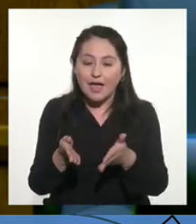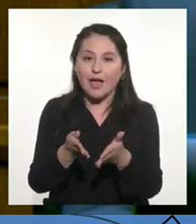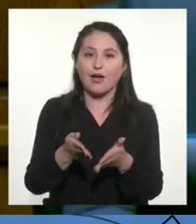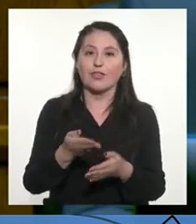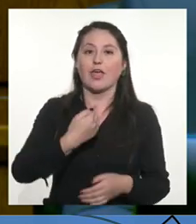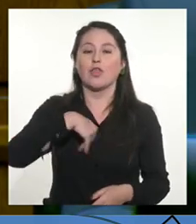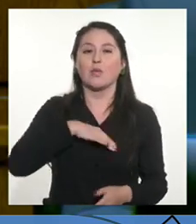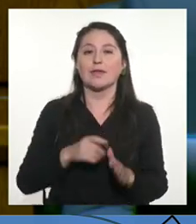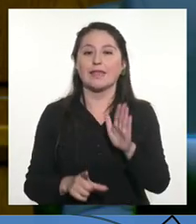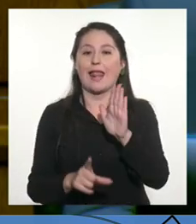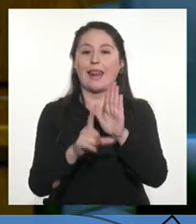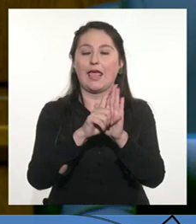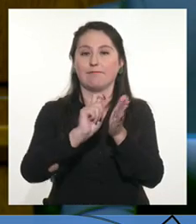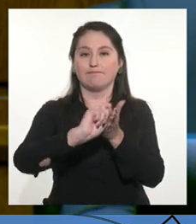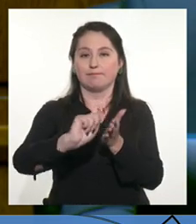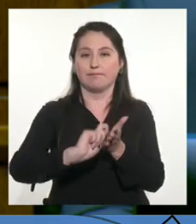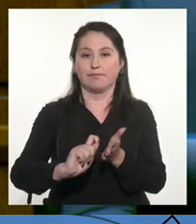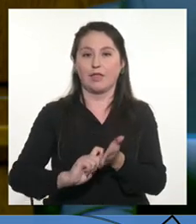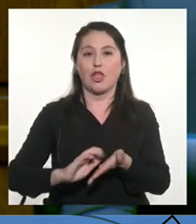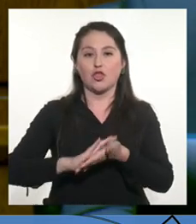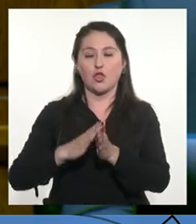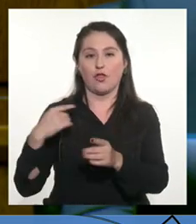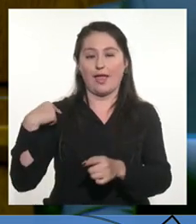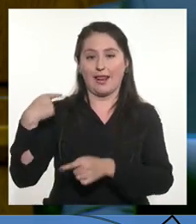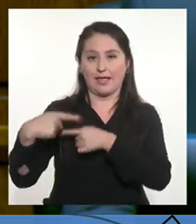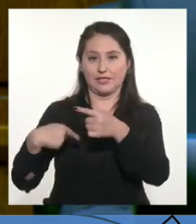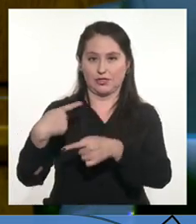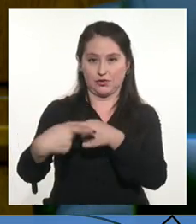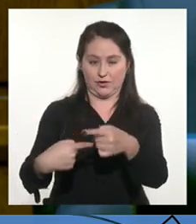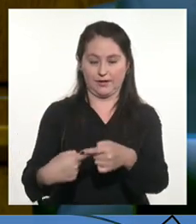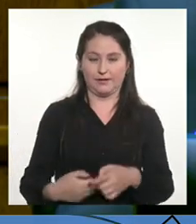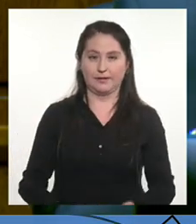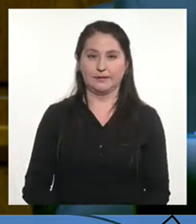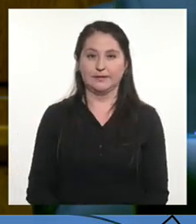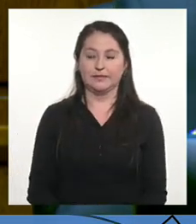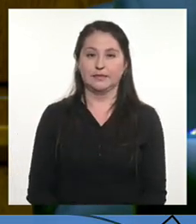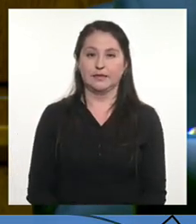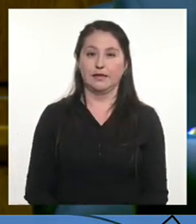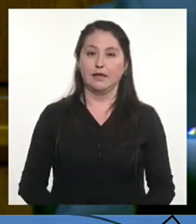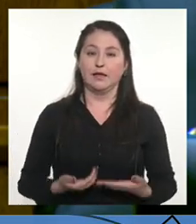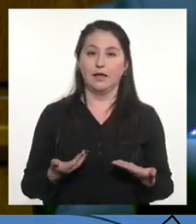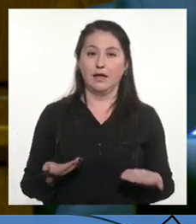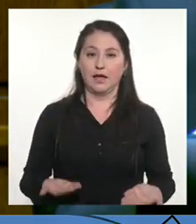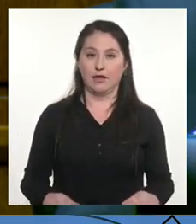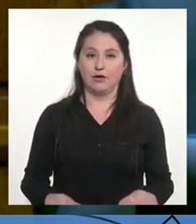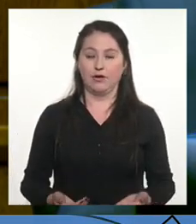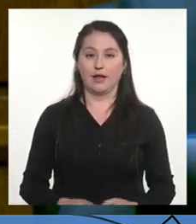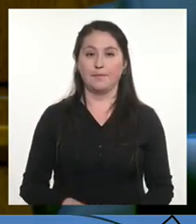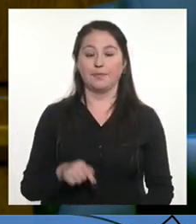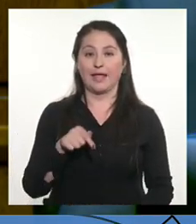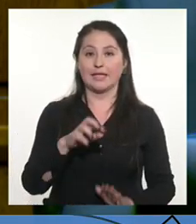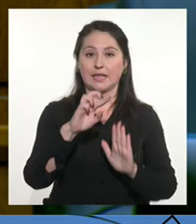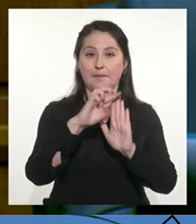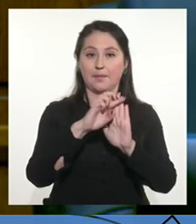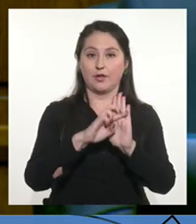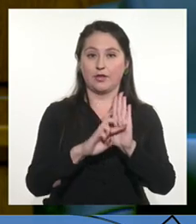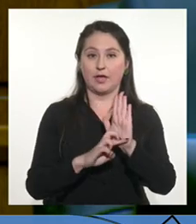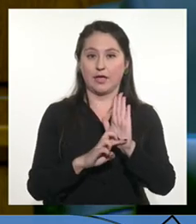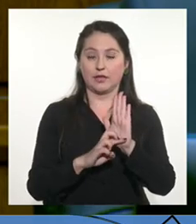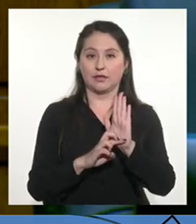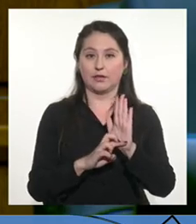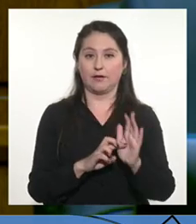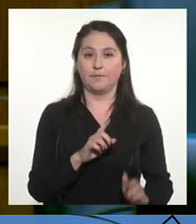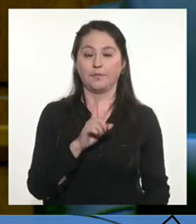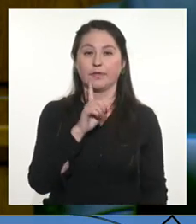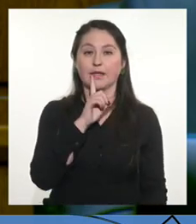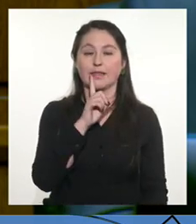nuestras leyes jurisprudencia a través de toda la historia republicana ahora este proyecto tuvo una primera parte en un